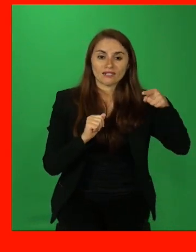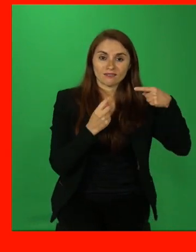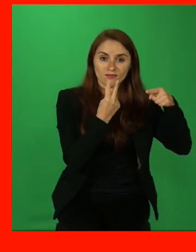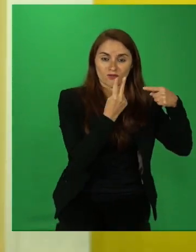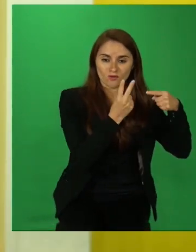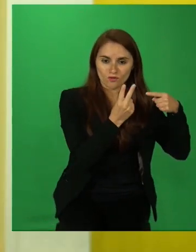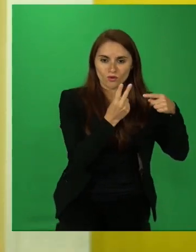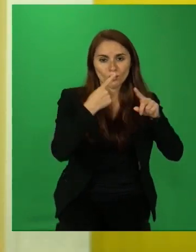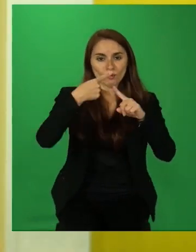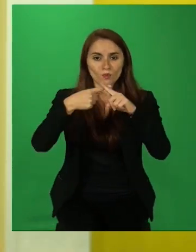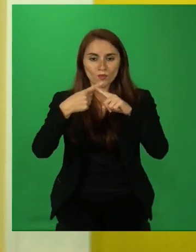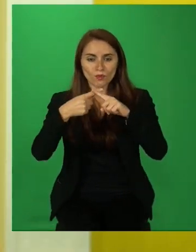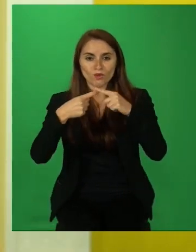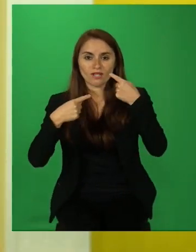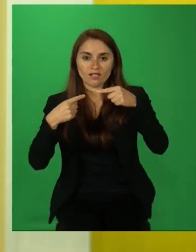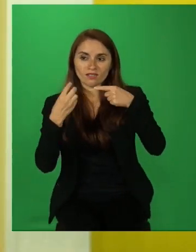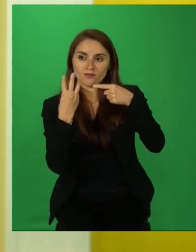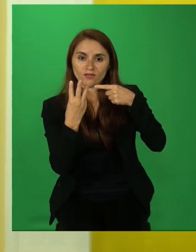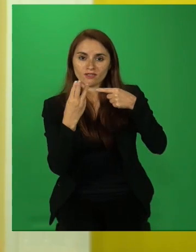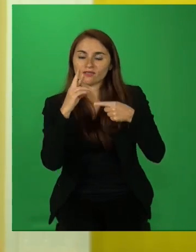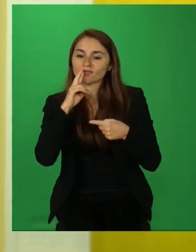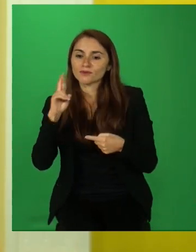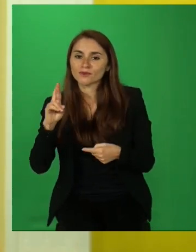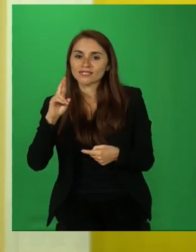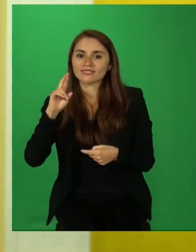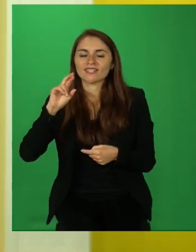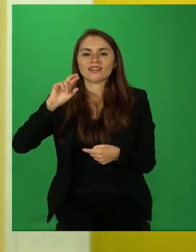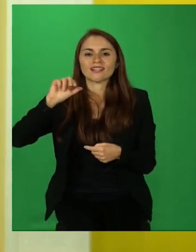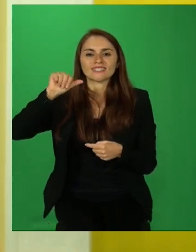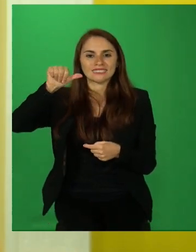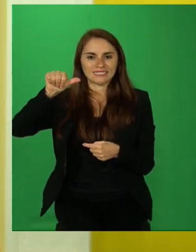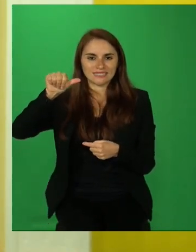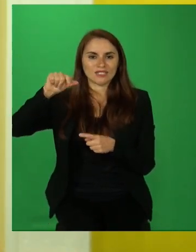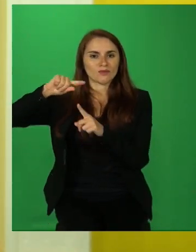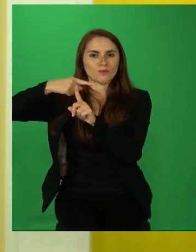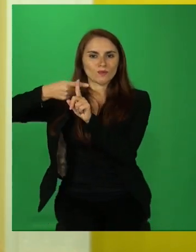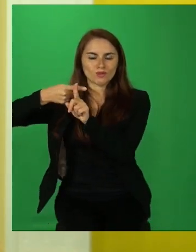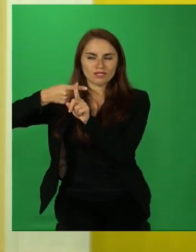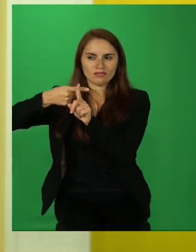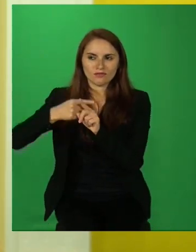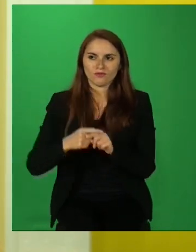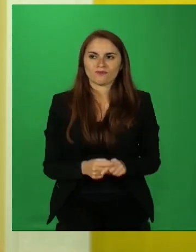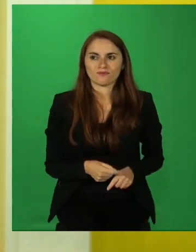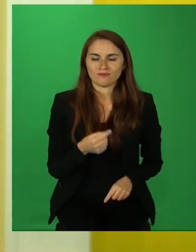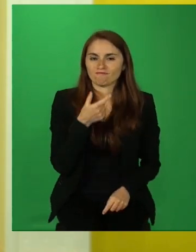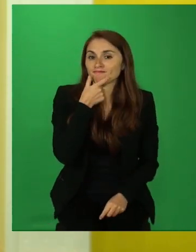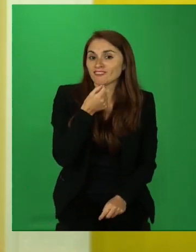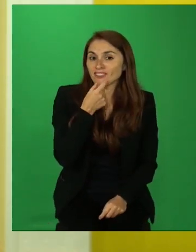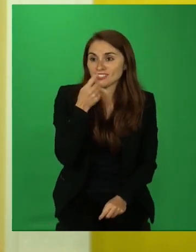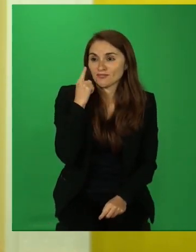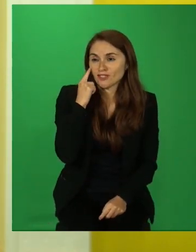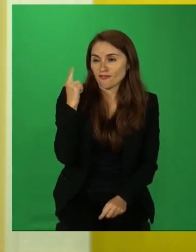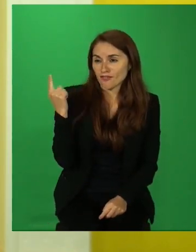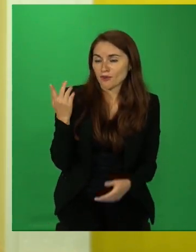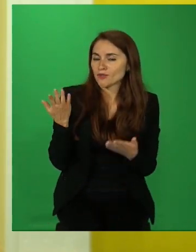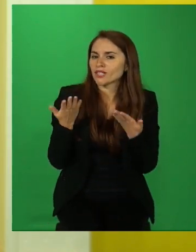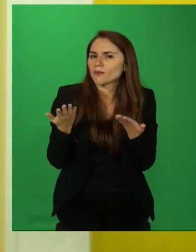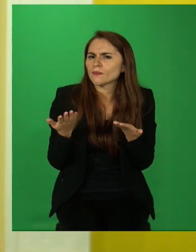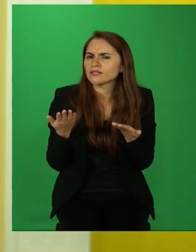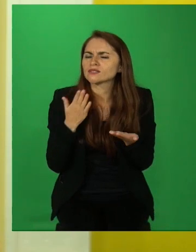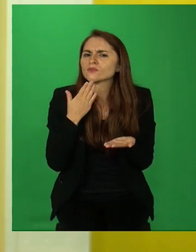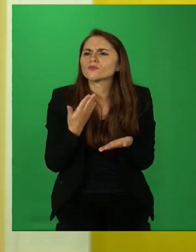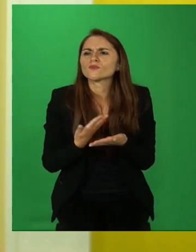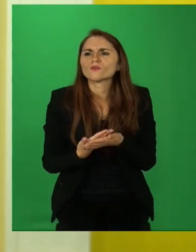era de 6 positivo te das cuenta que era muy fácil veamos entonces ahora qué es lo que sucedía